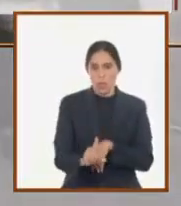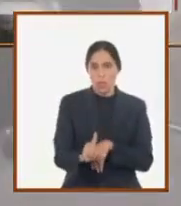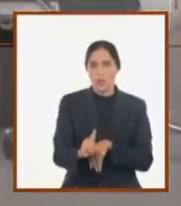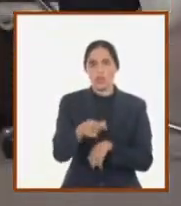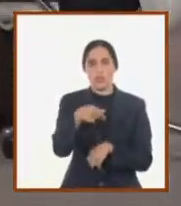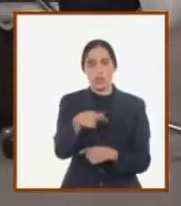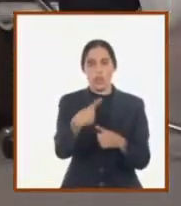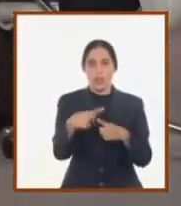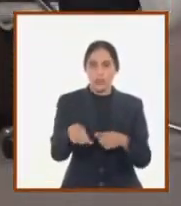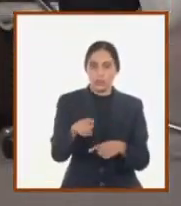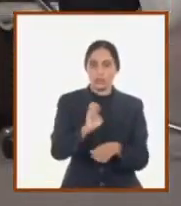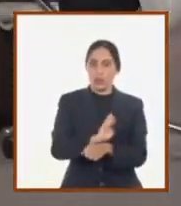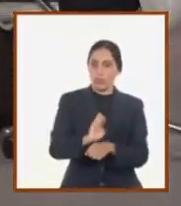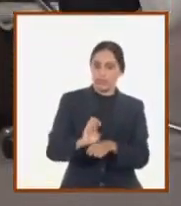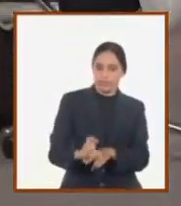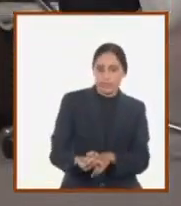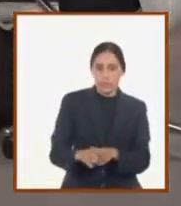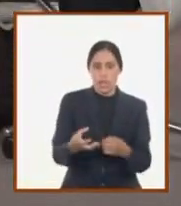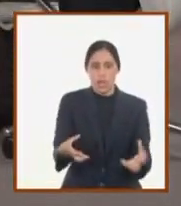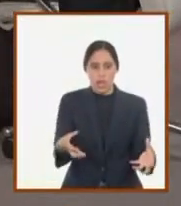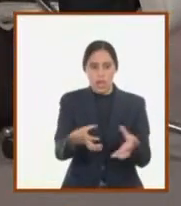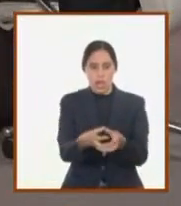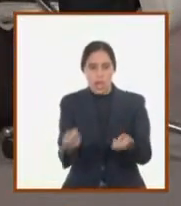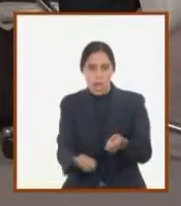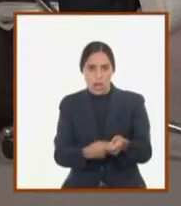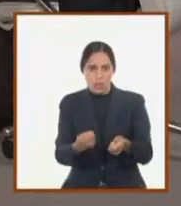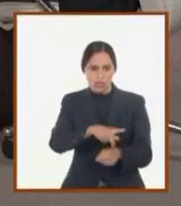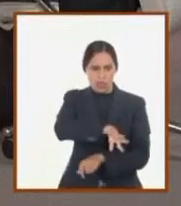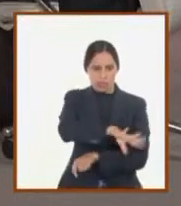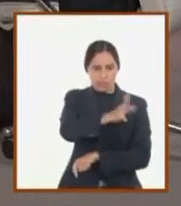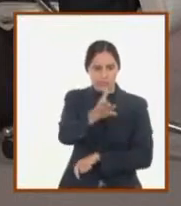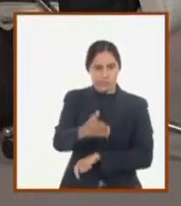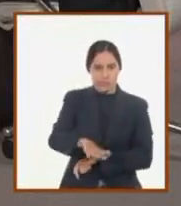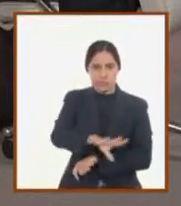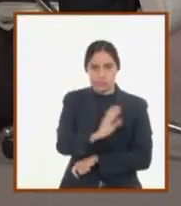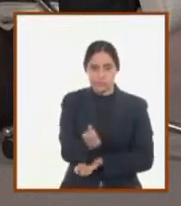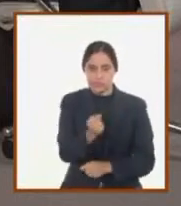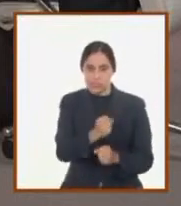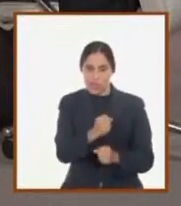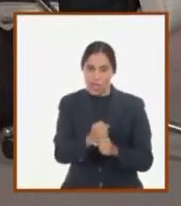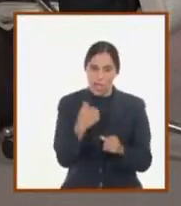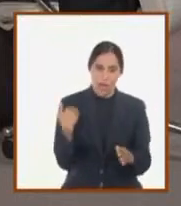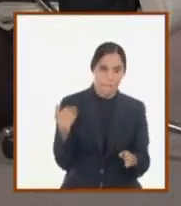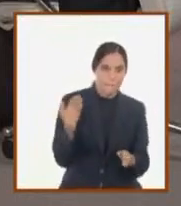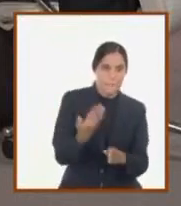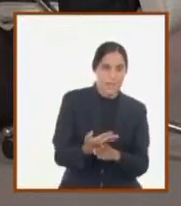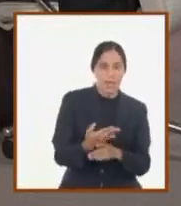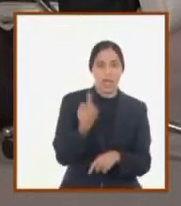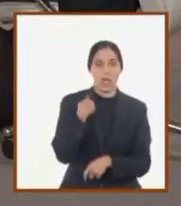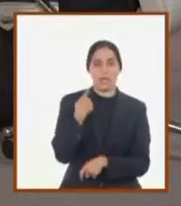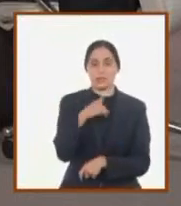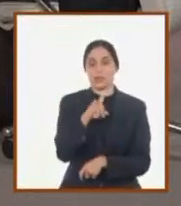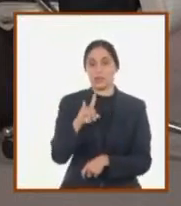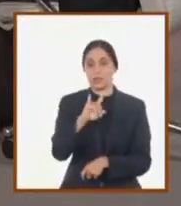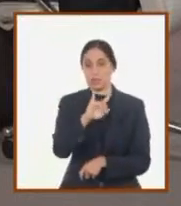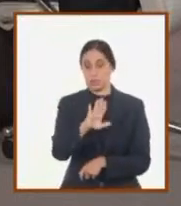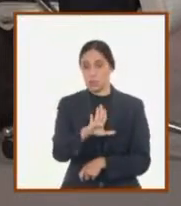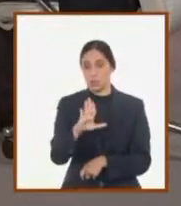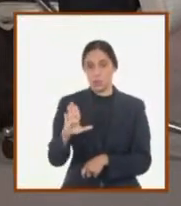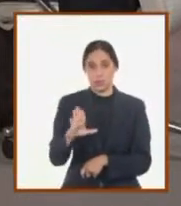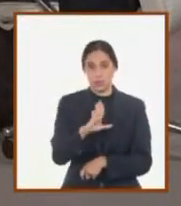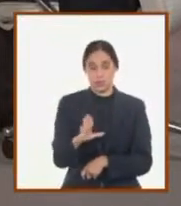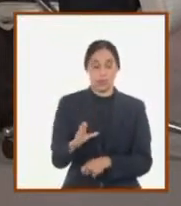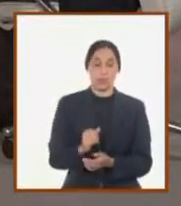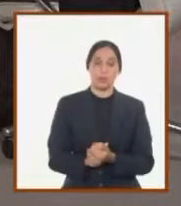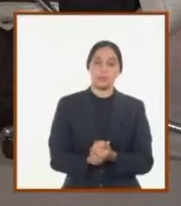obrero la lucha clandestina con cronologías que se que se han trabajado desde el año 57 desde el año 55 al 58